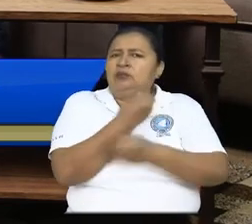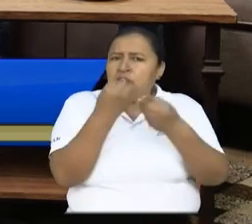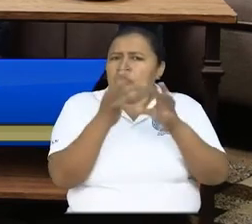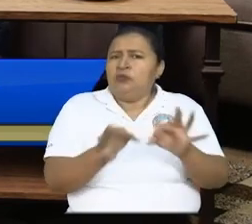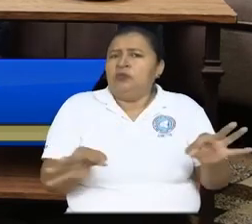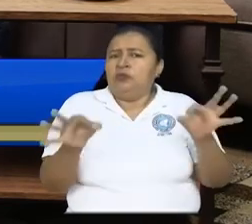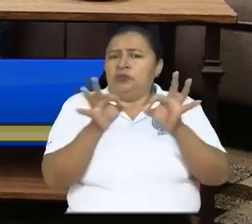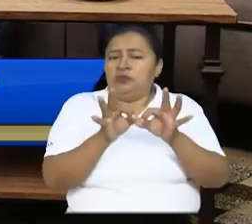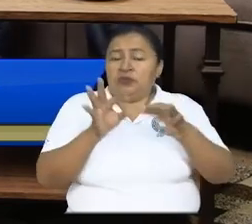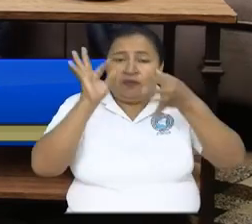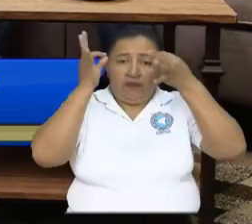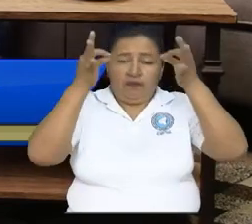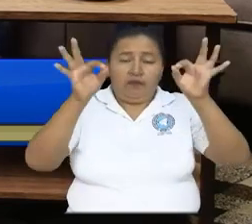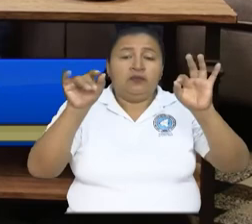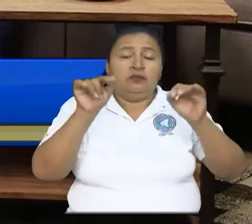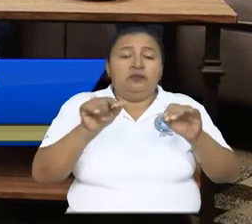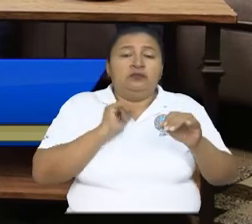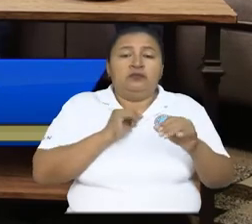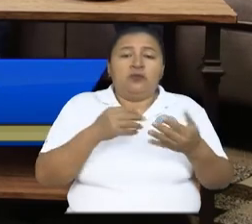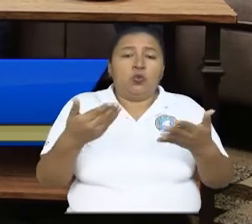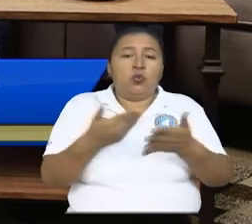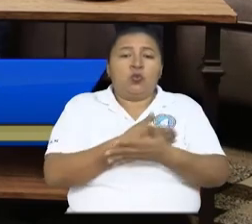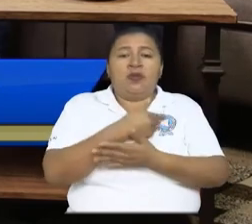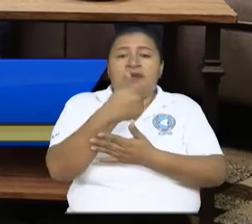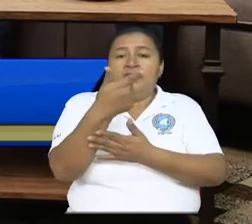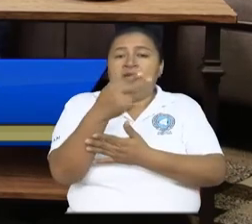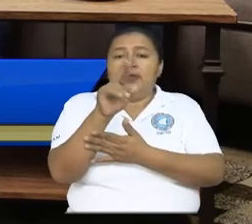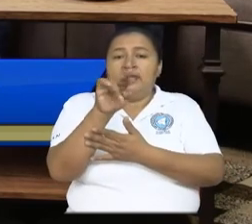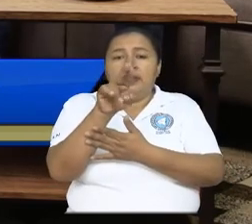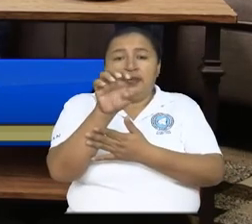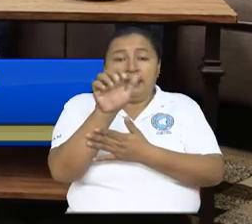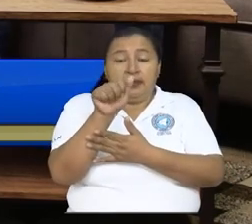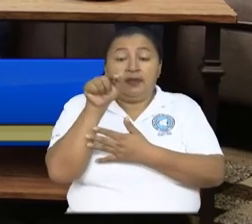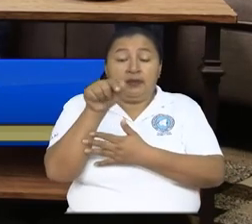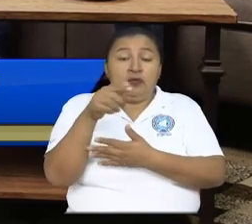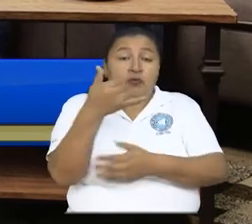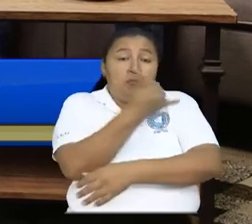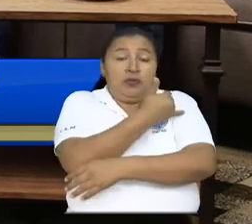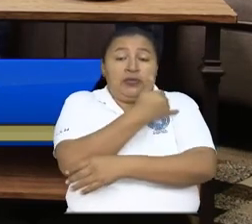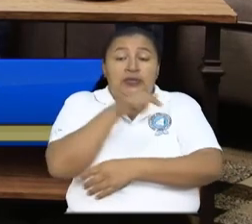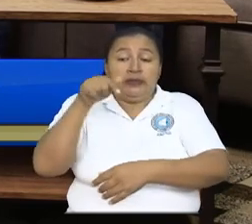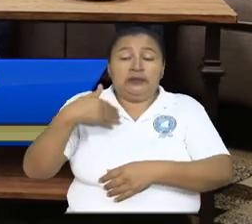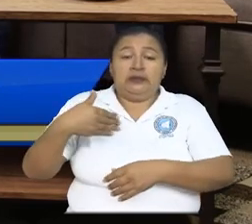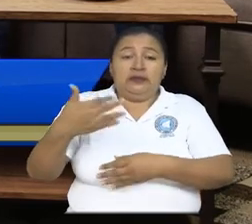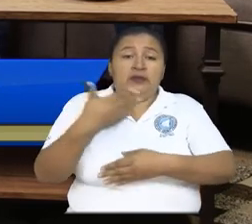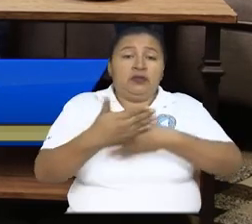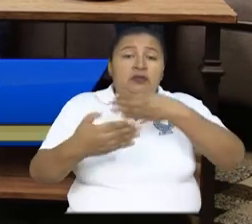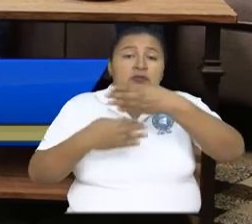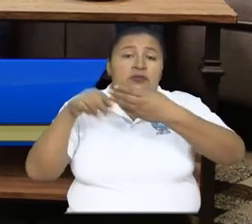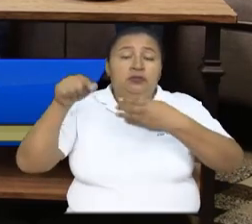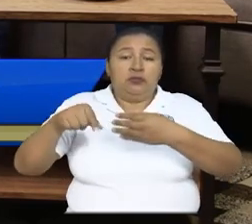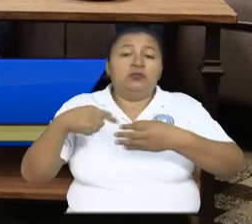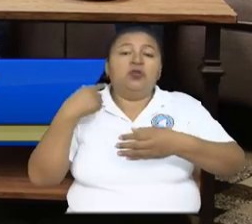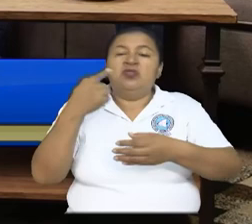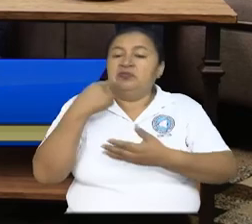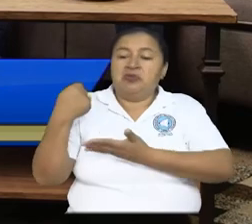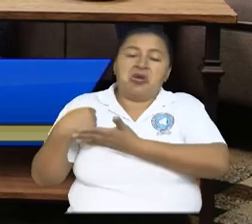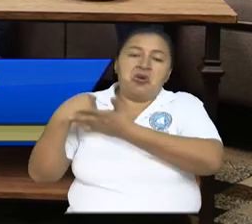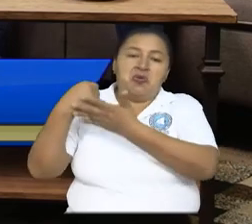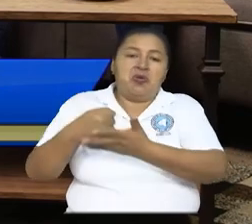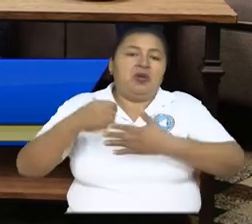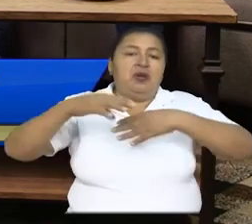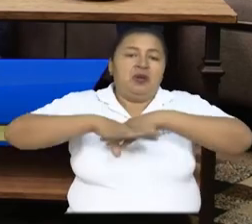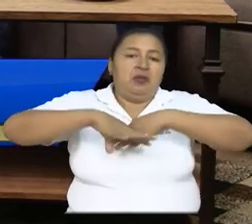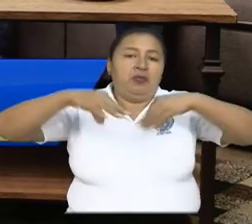aunque es el de nueva guinea el hospital departamental de nueva guinea que se se va a construir con cooperación japonesa verdad